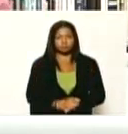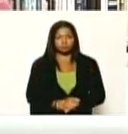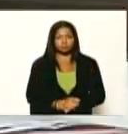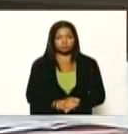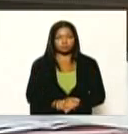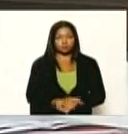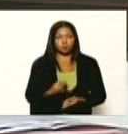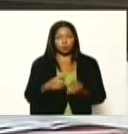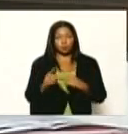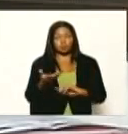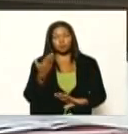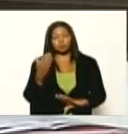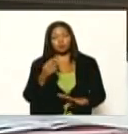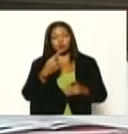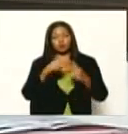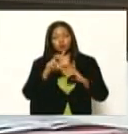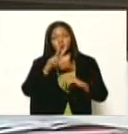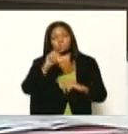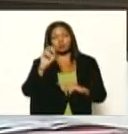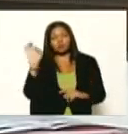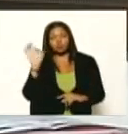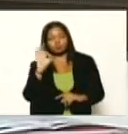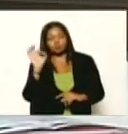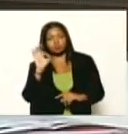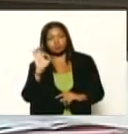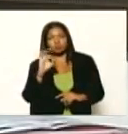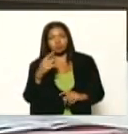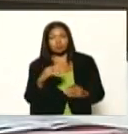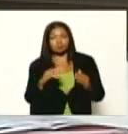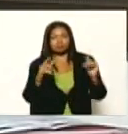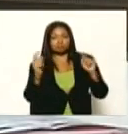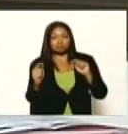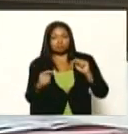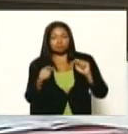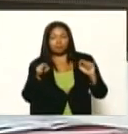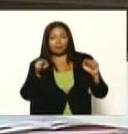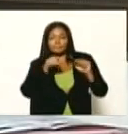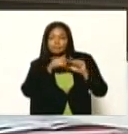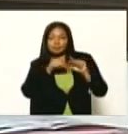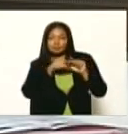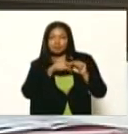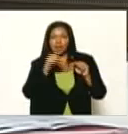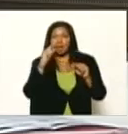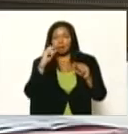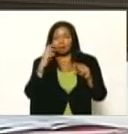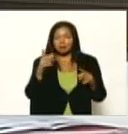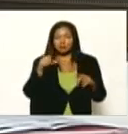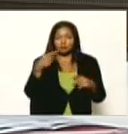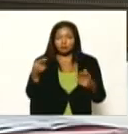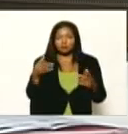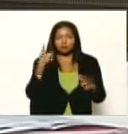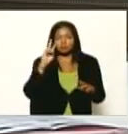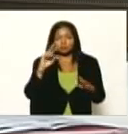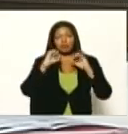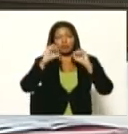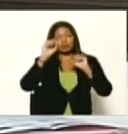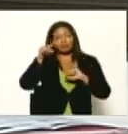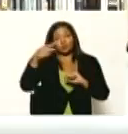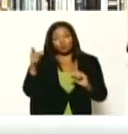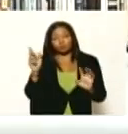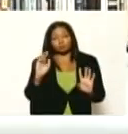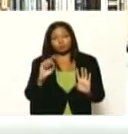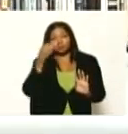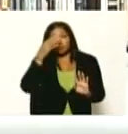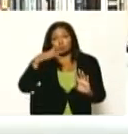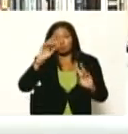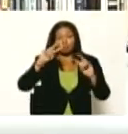importante. Y el otro 30%, presidente, va a medirse. Claro. Va a medirse y ahí se verá si gana o no gana. Pues. Si el pueblo